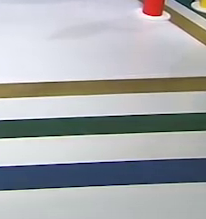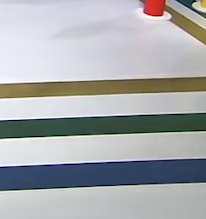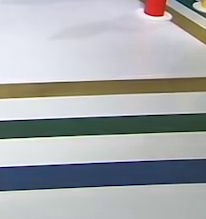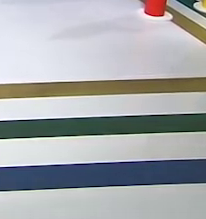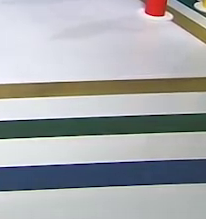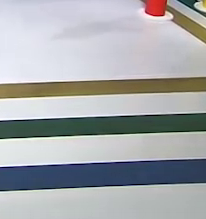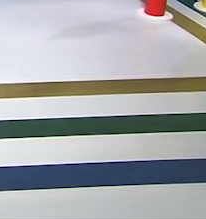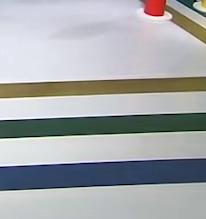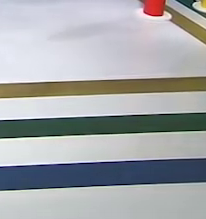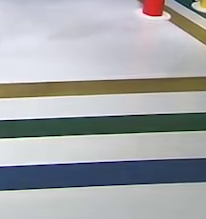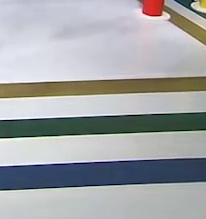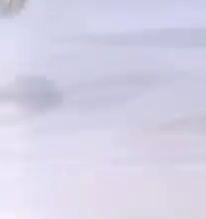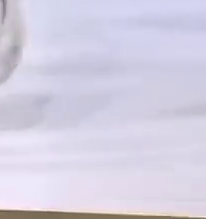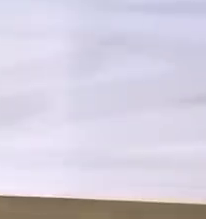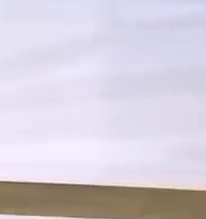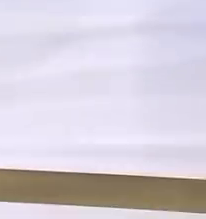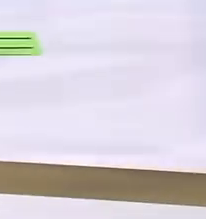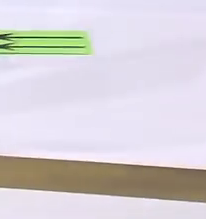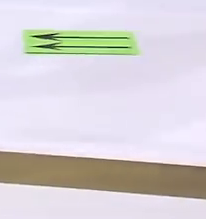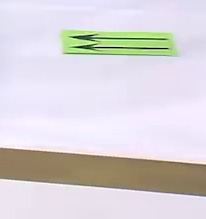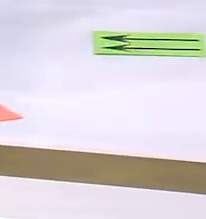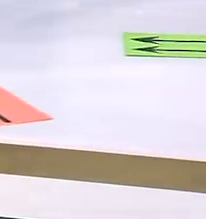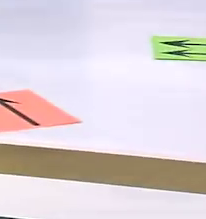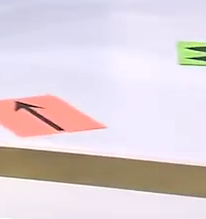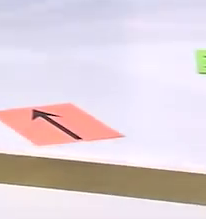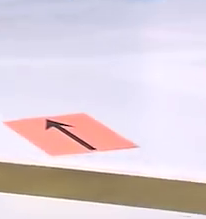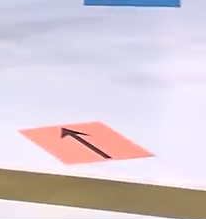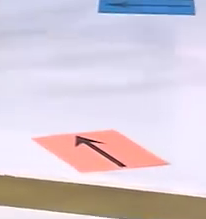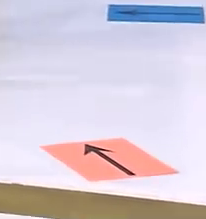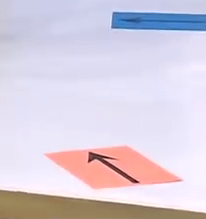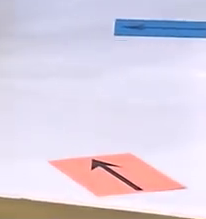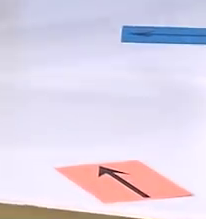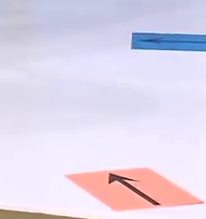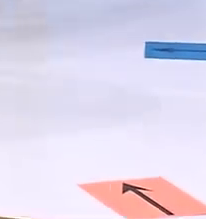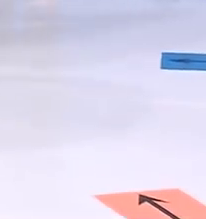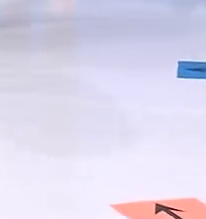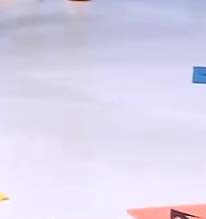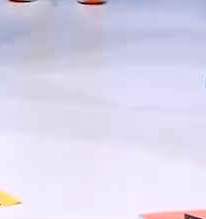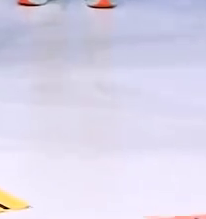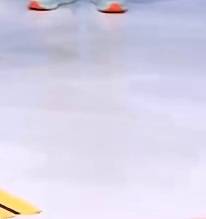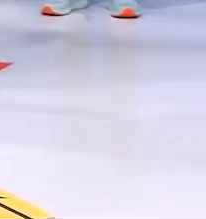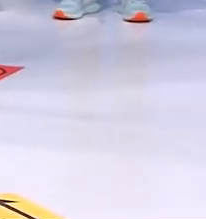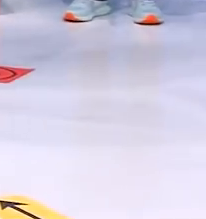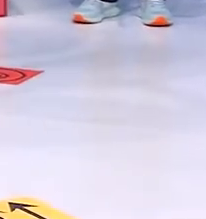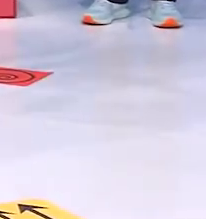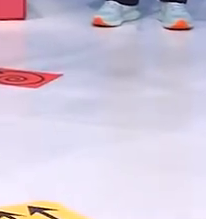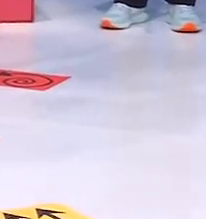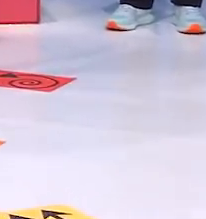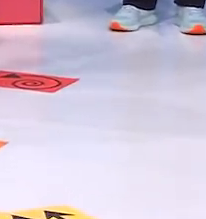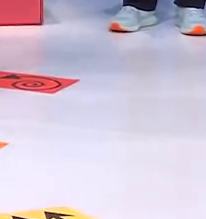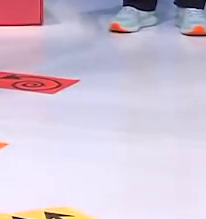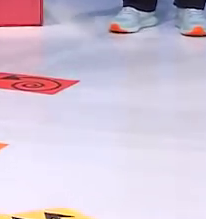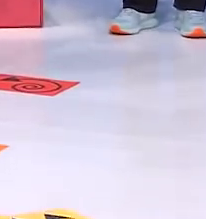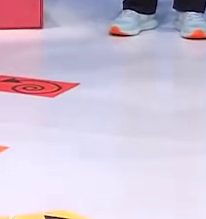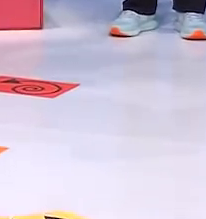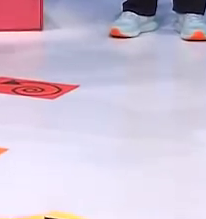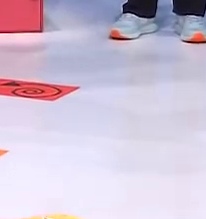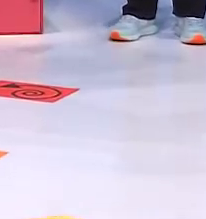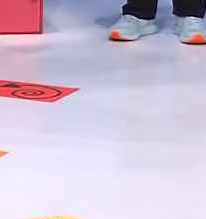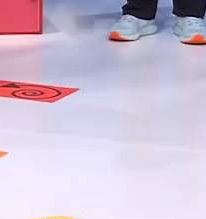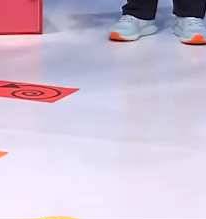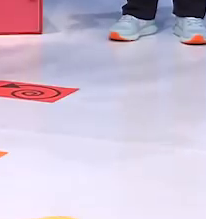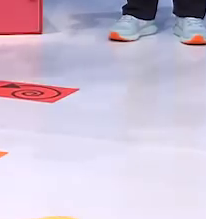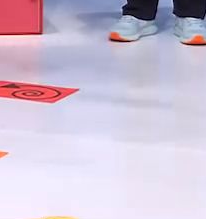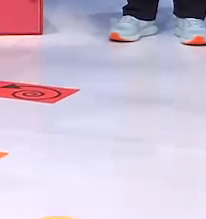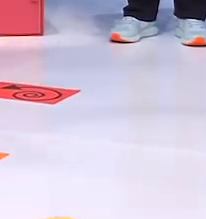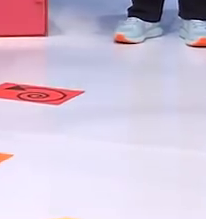¡Vámonos! La flecha señala la dirección hacia dónde tienes que estar viendo, ¿eh? ¡Ah! Hacia acá